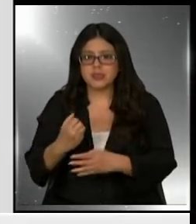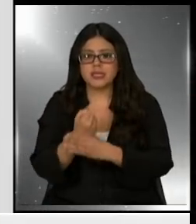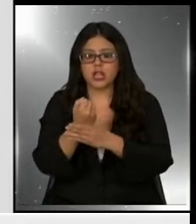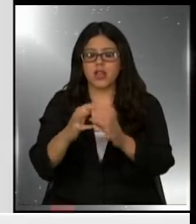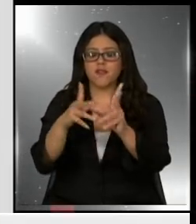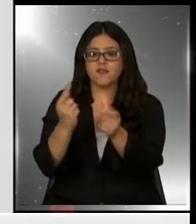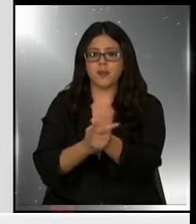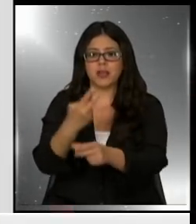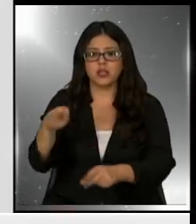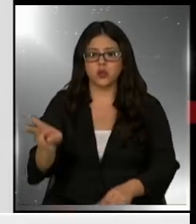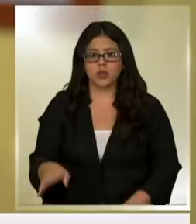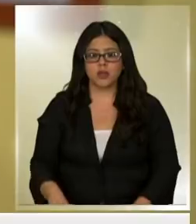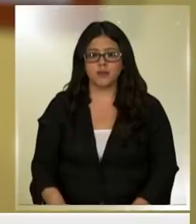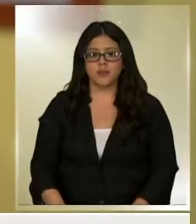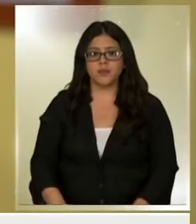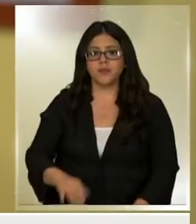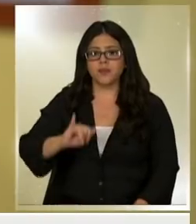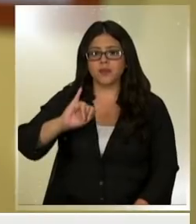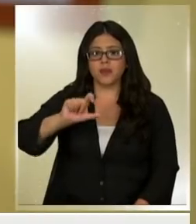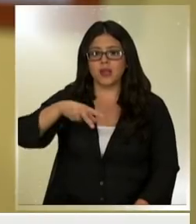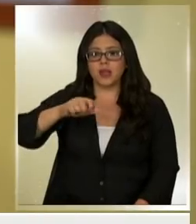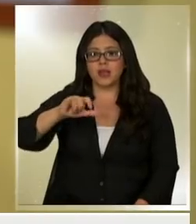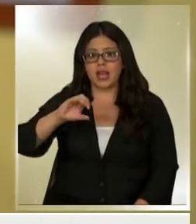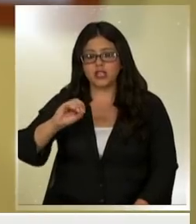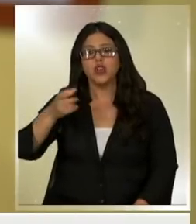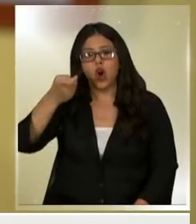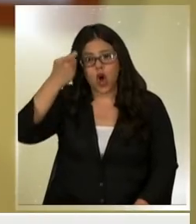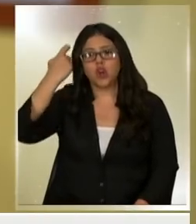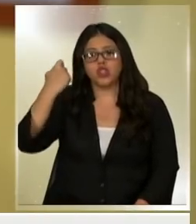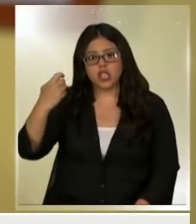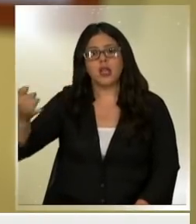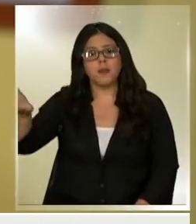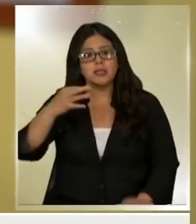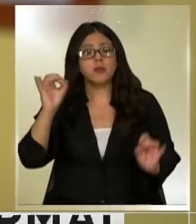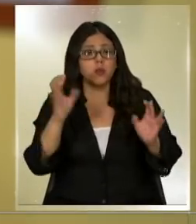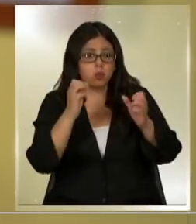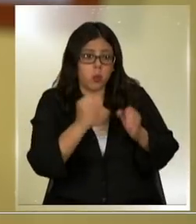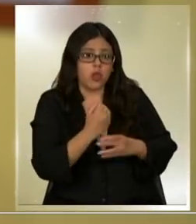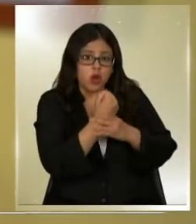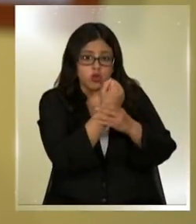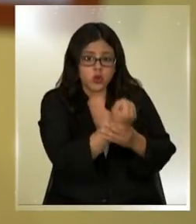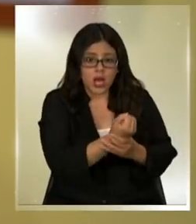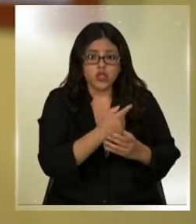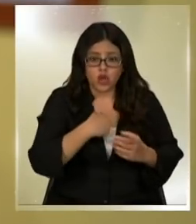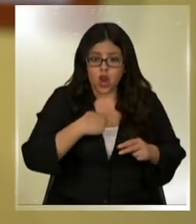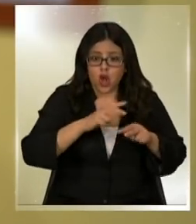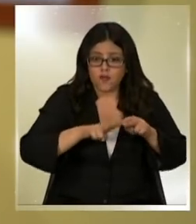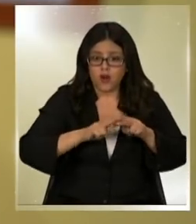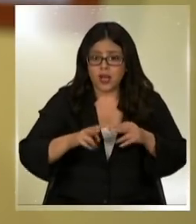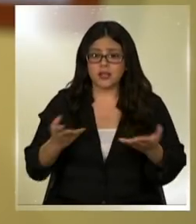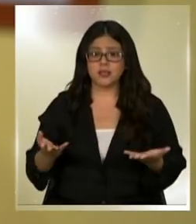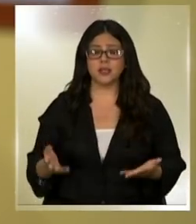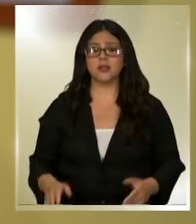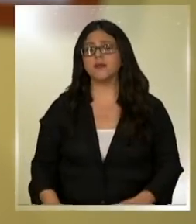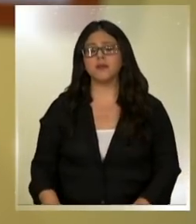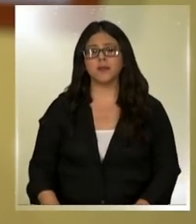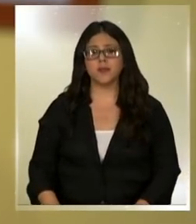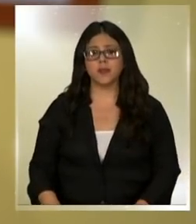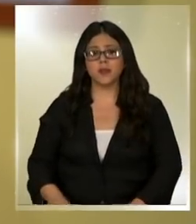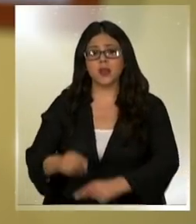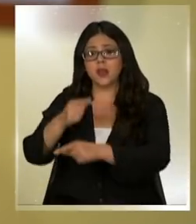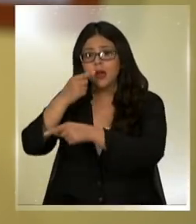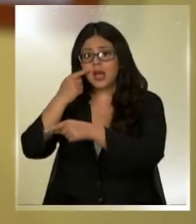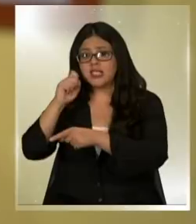su familia. El Ignacio igual era como bien consciente. Él me decía, mamá, si yo la puedo ayudar, la voy a ayudar. No era un